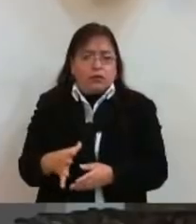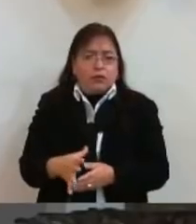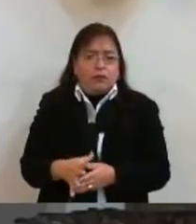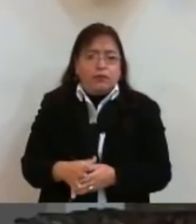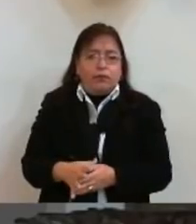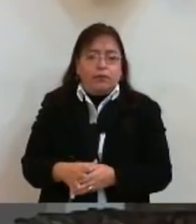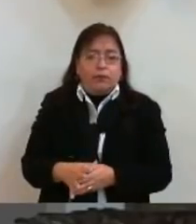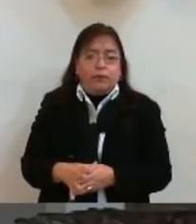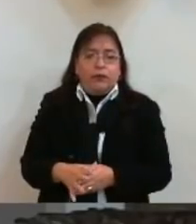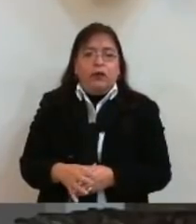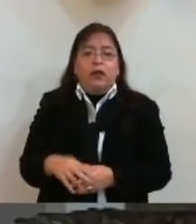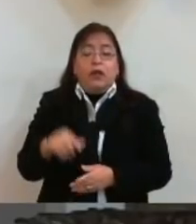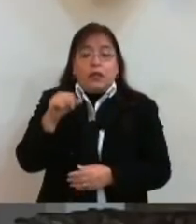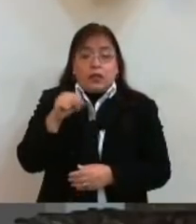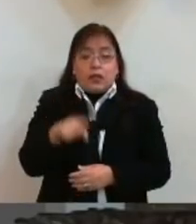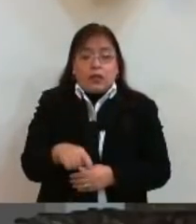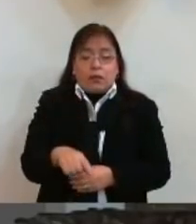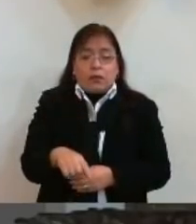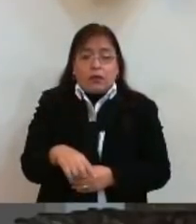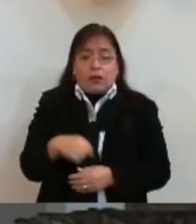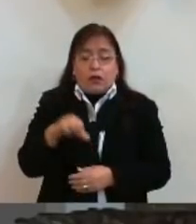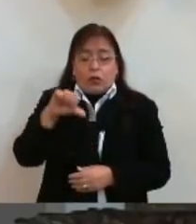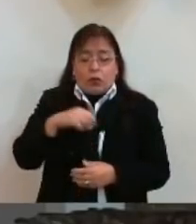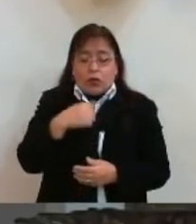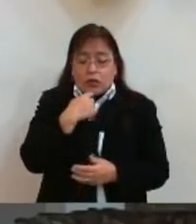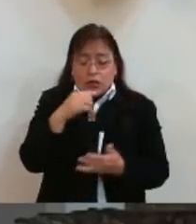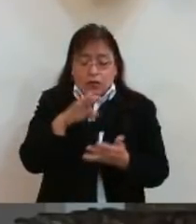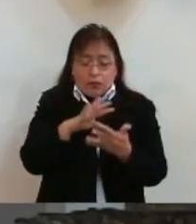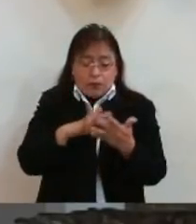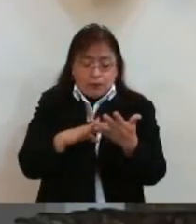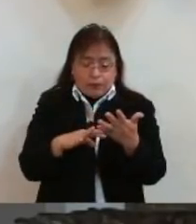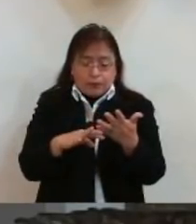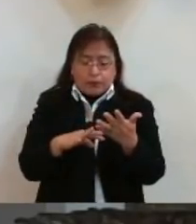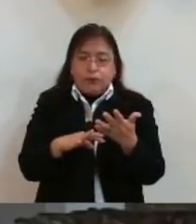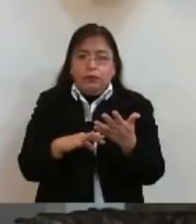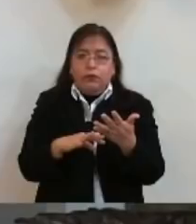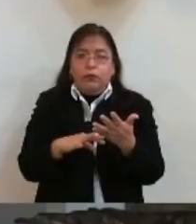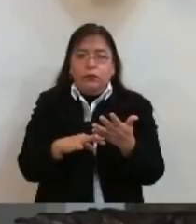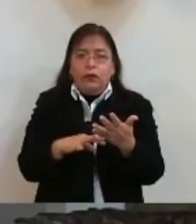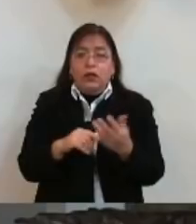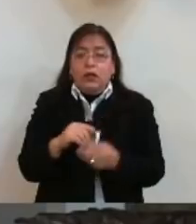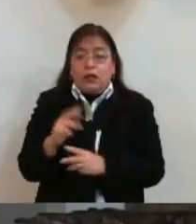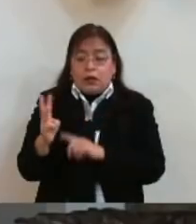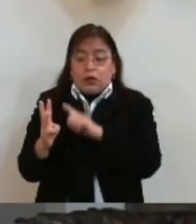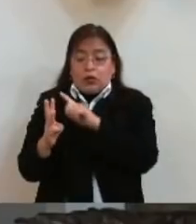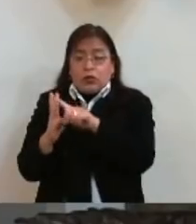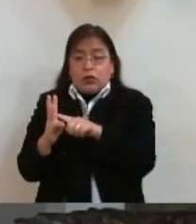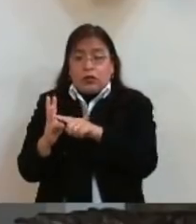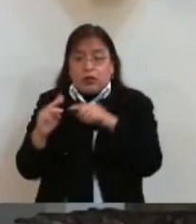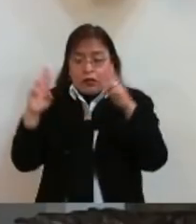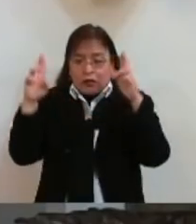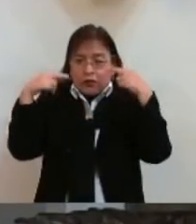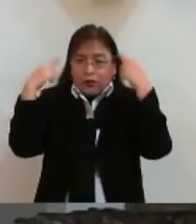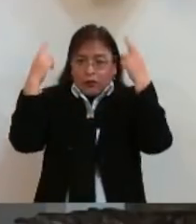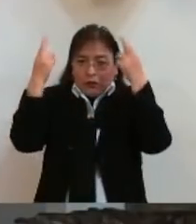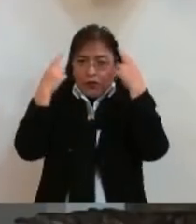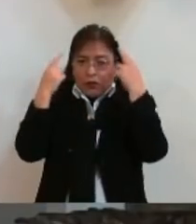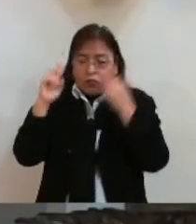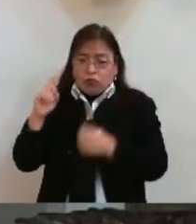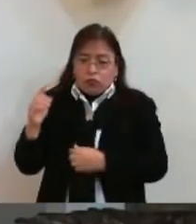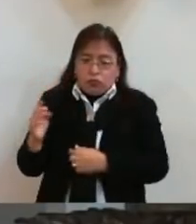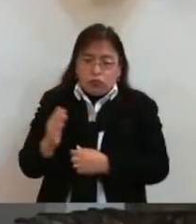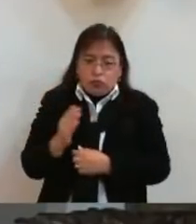Dice al final el texto del Evangelio de hoy: los magos se fueron por otro camino,